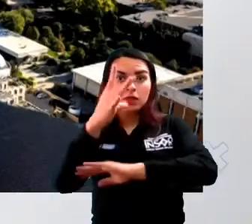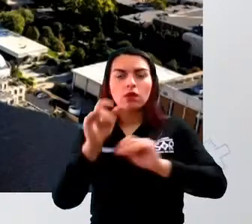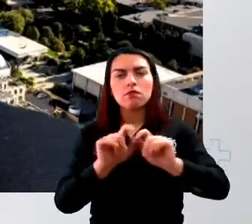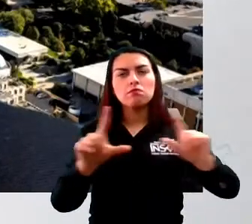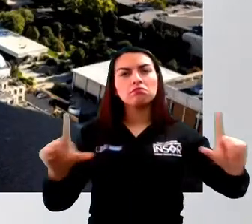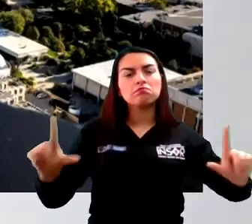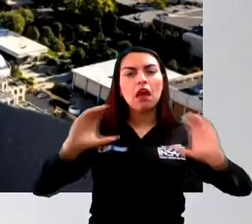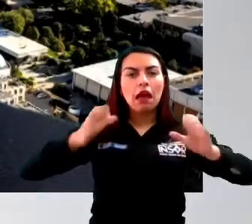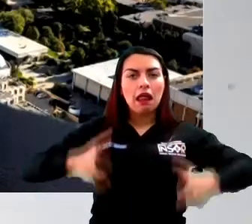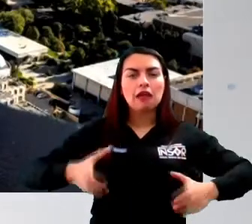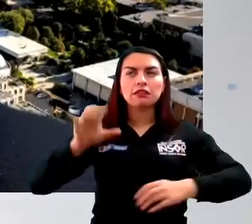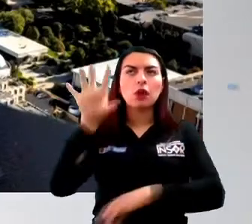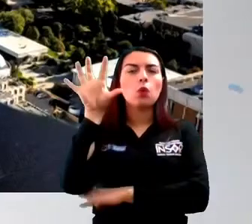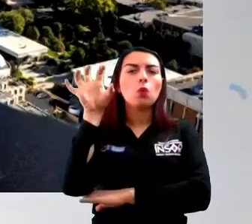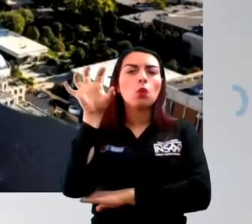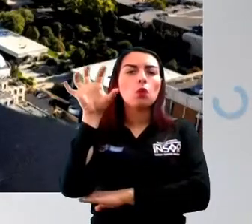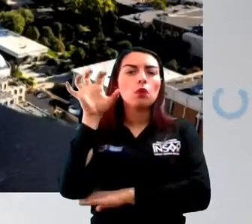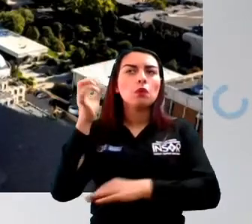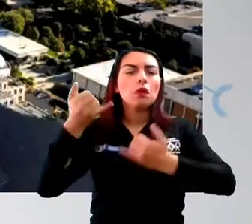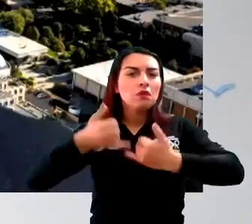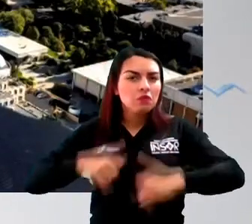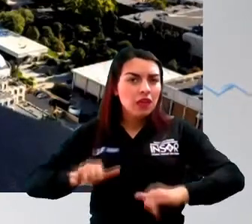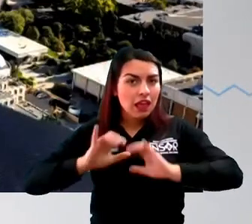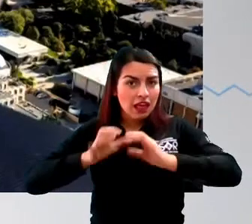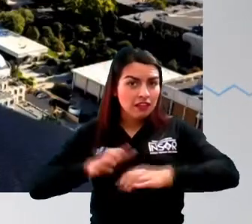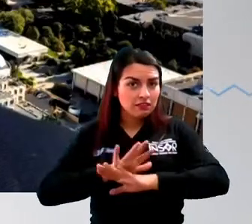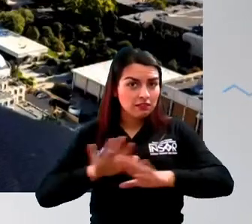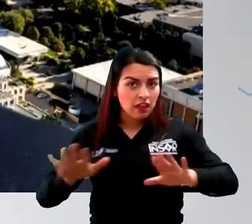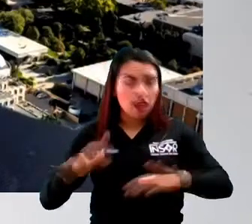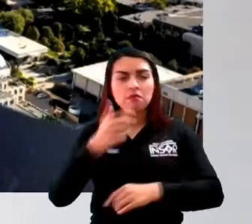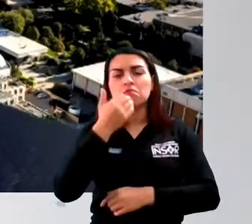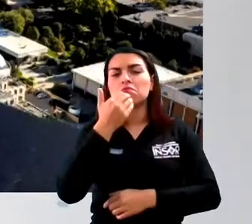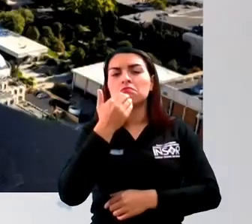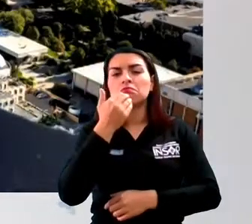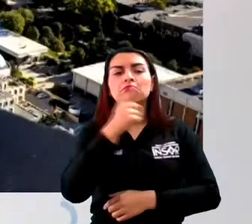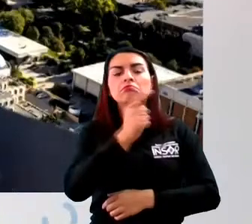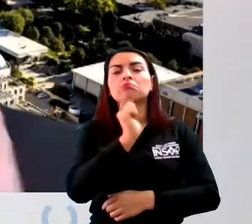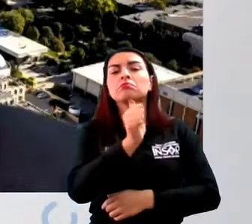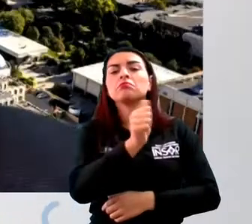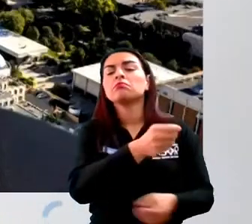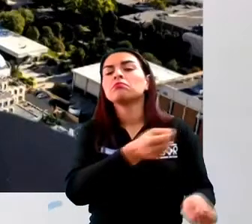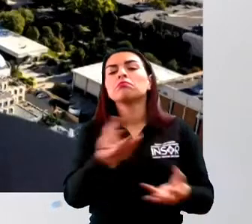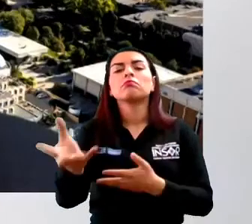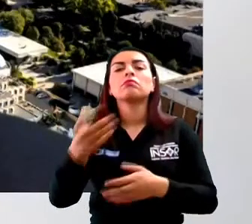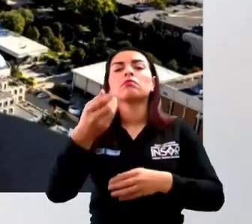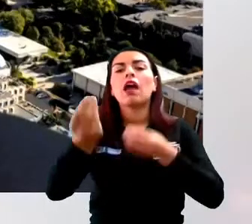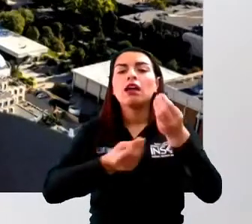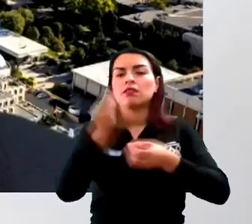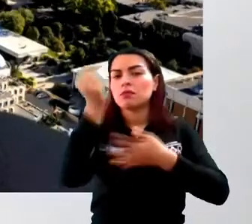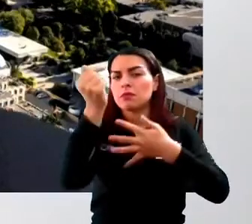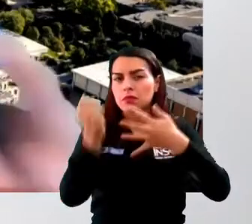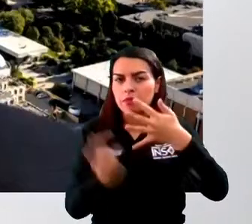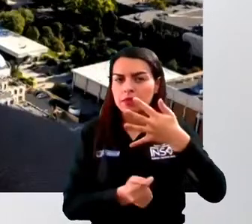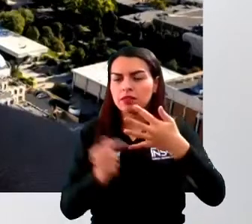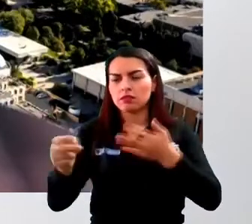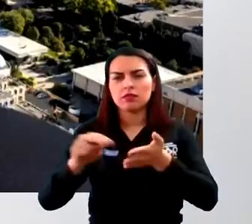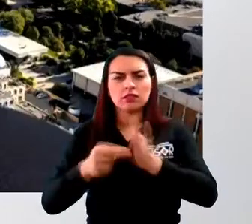de cuáles son los materiales, el estudiante podría ir a su propio paso.